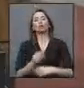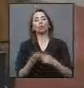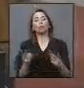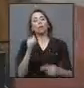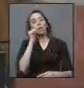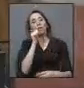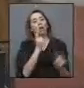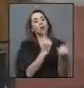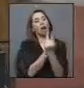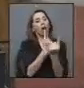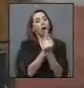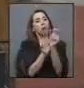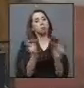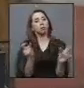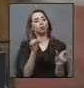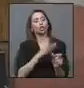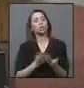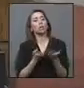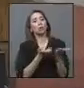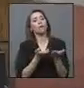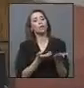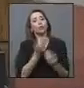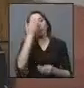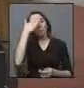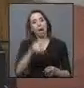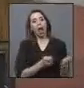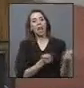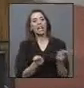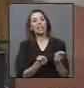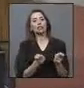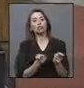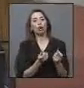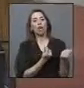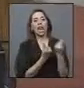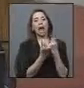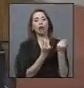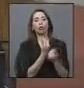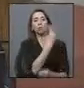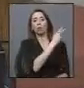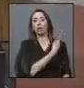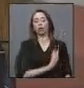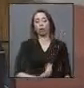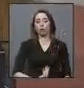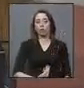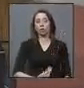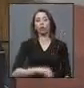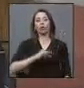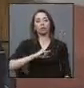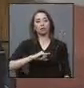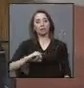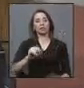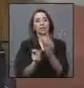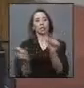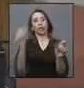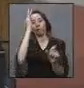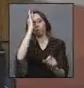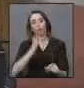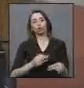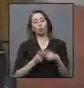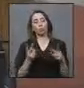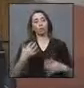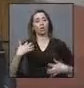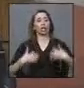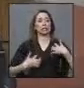día a la población chilena por la pésima gestión económica que ha desempeñado el gobierno. Seguir manteniendo a los funcionarios